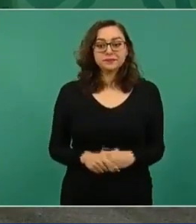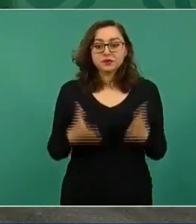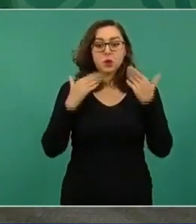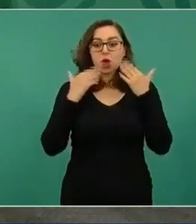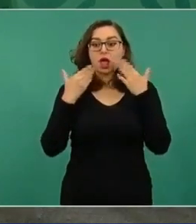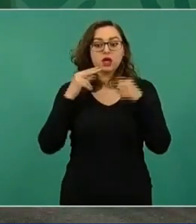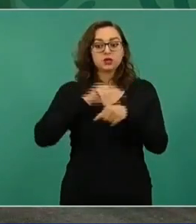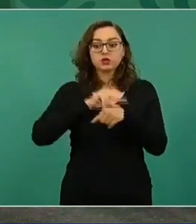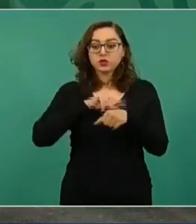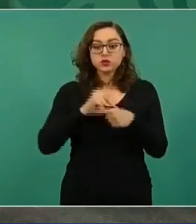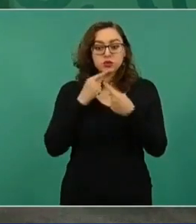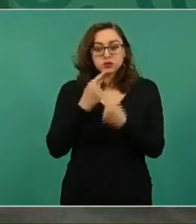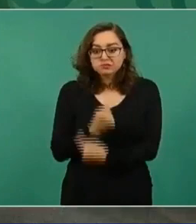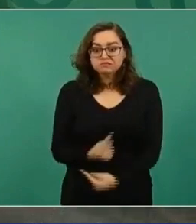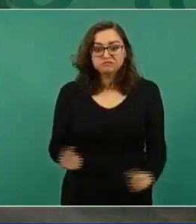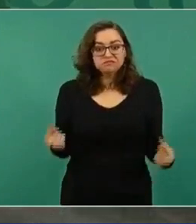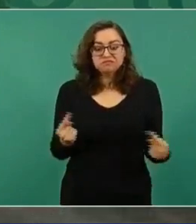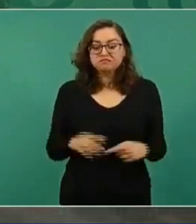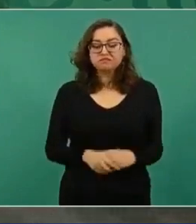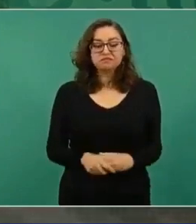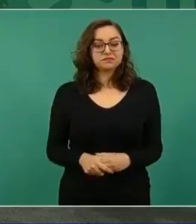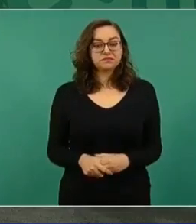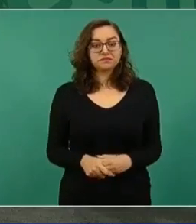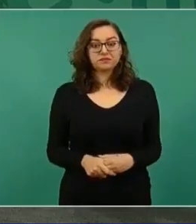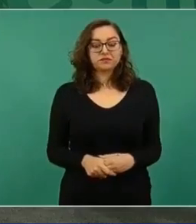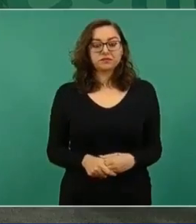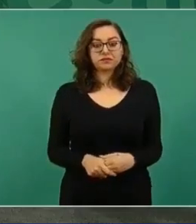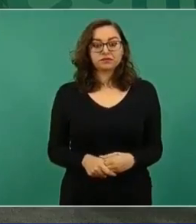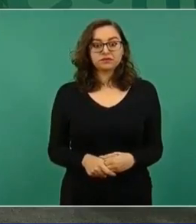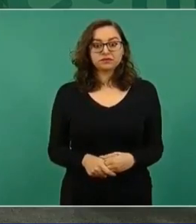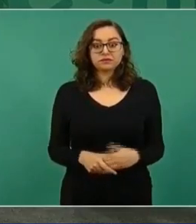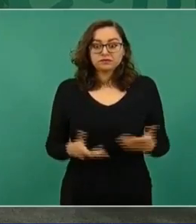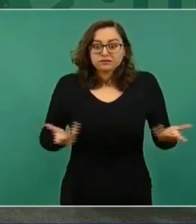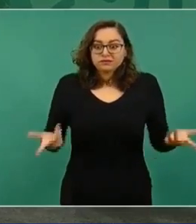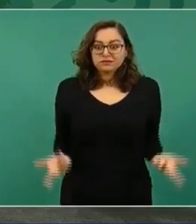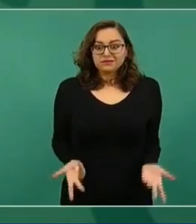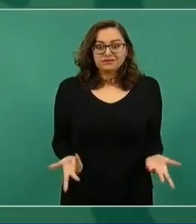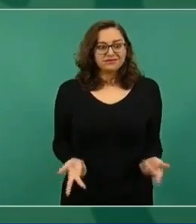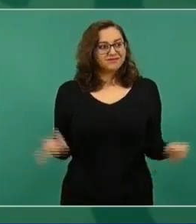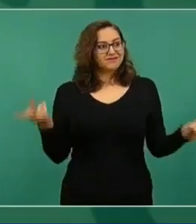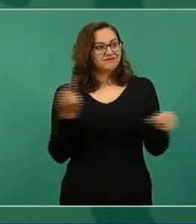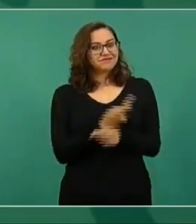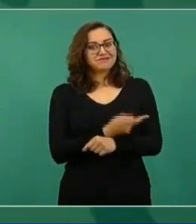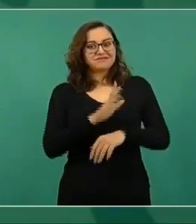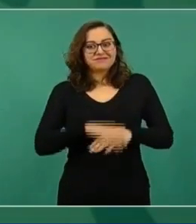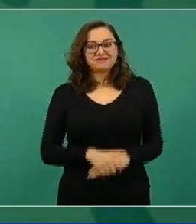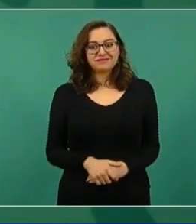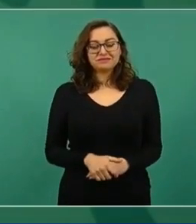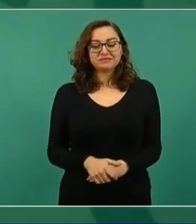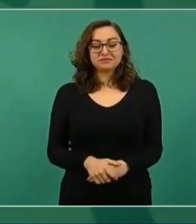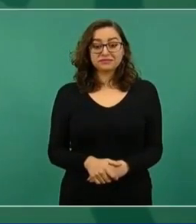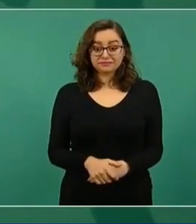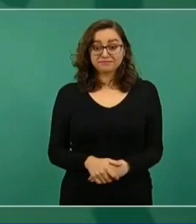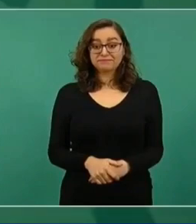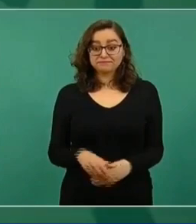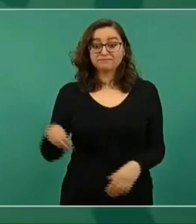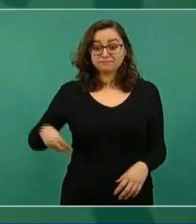especialistas. Esos son los saldos. Eso es lo que nos dejó la política neoliberal.